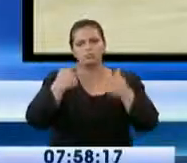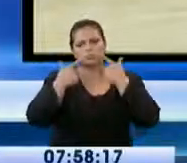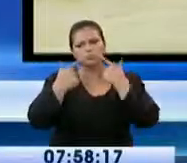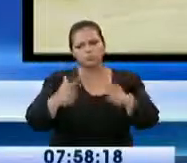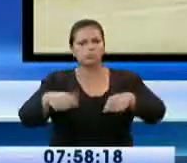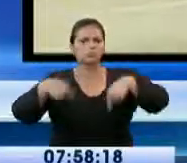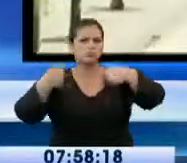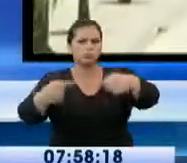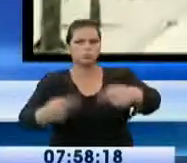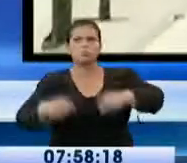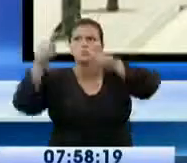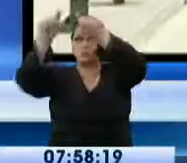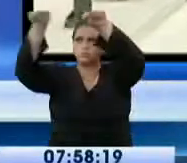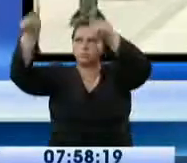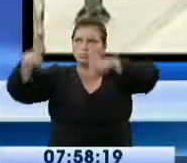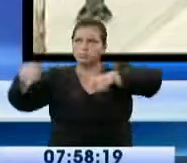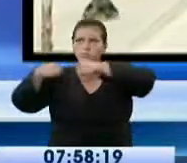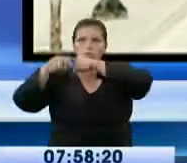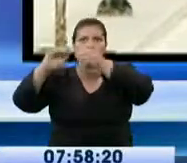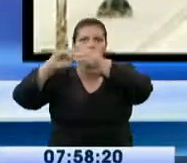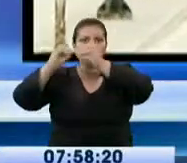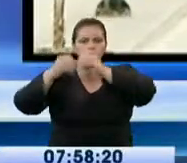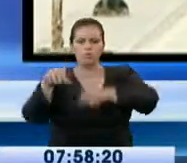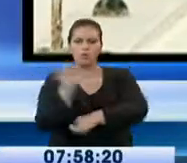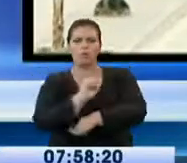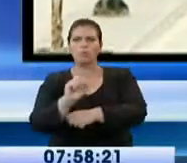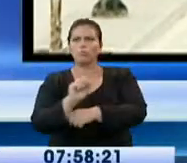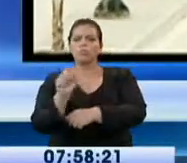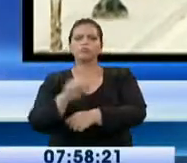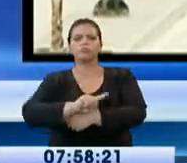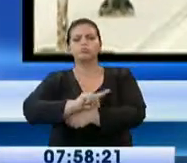que ponemos cerca de los pasos